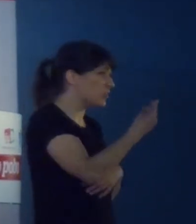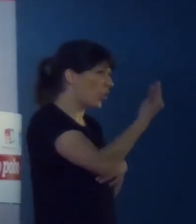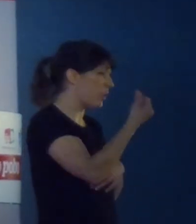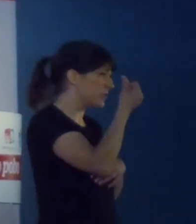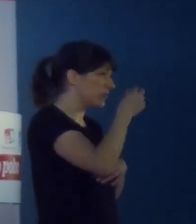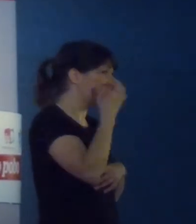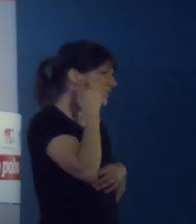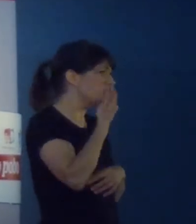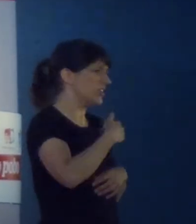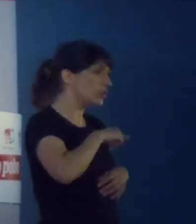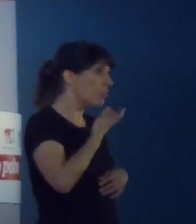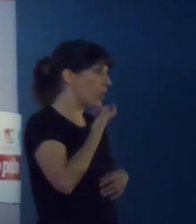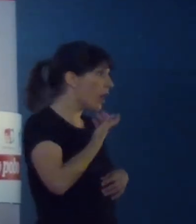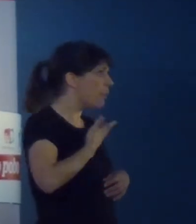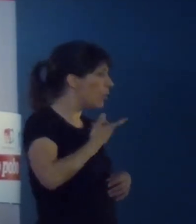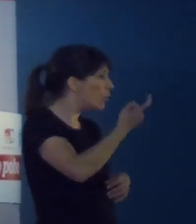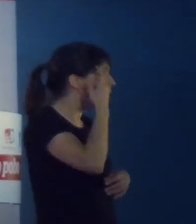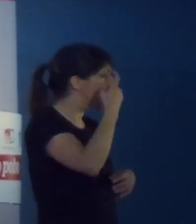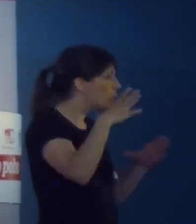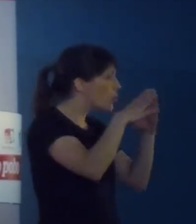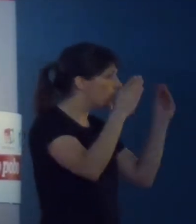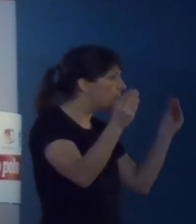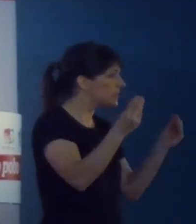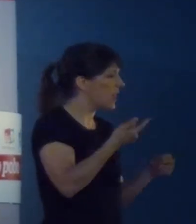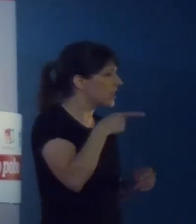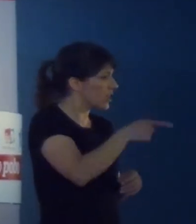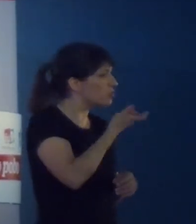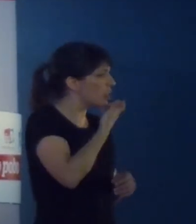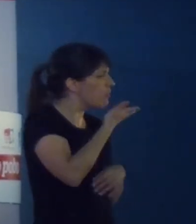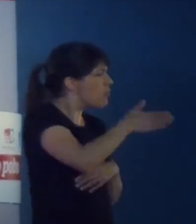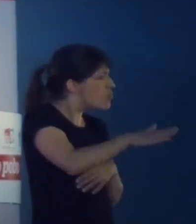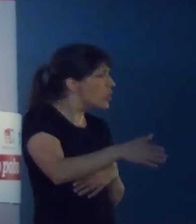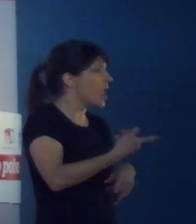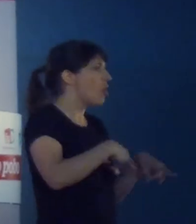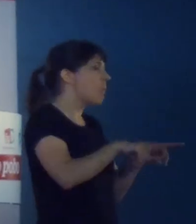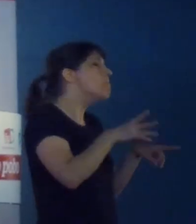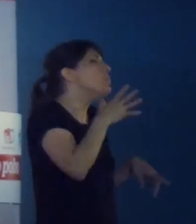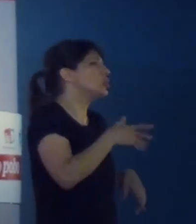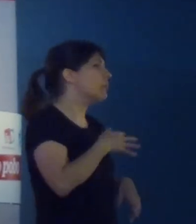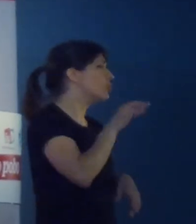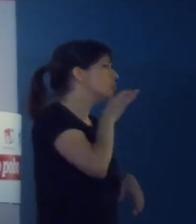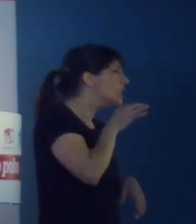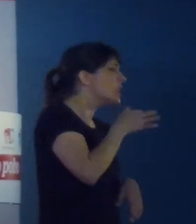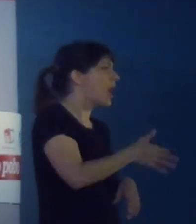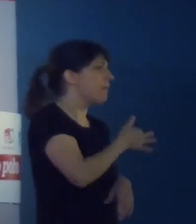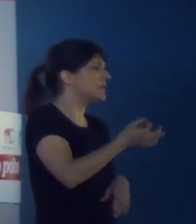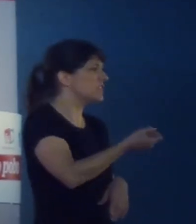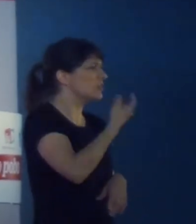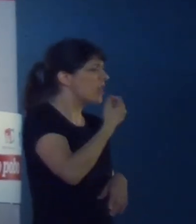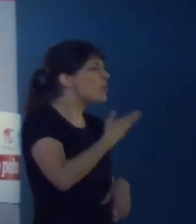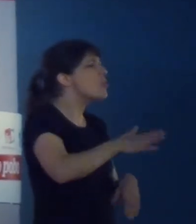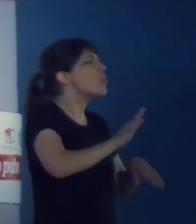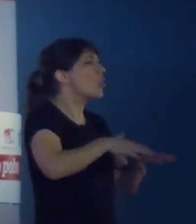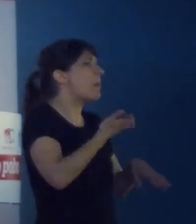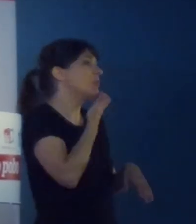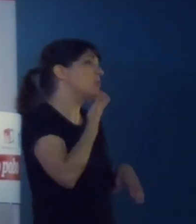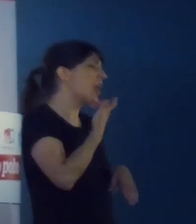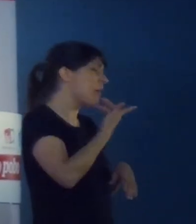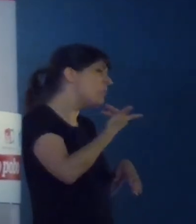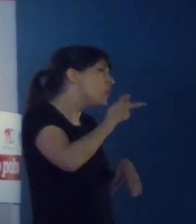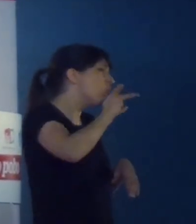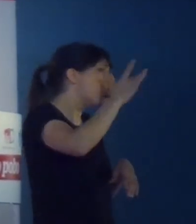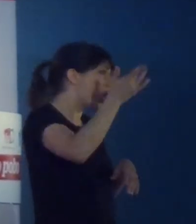Eu tive moitos alumnos na universidade que morreron pola droga, pola silla, por culpa de os señores Dorado e el Frijolín que eras